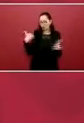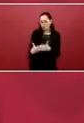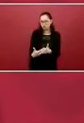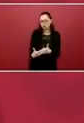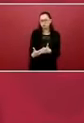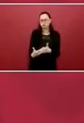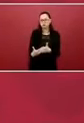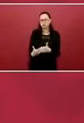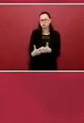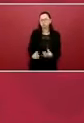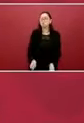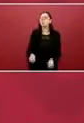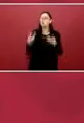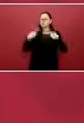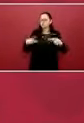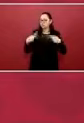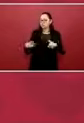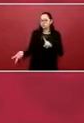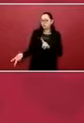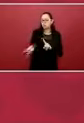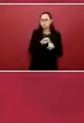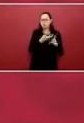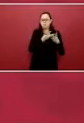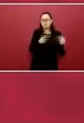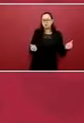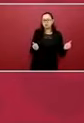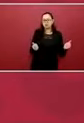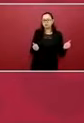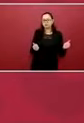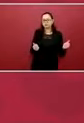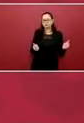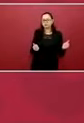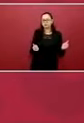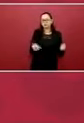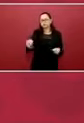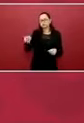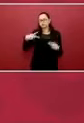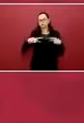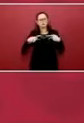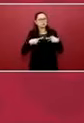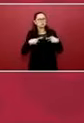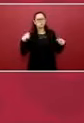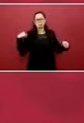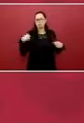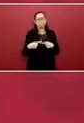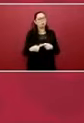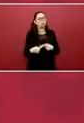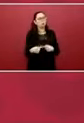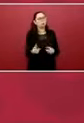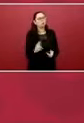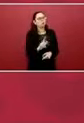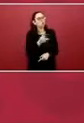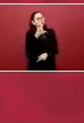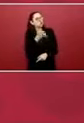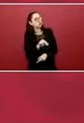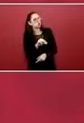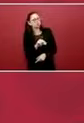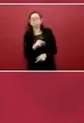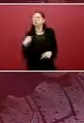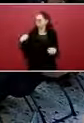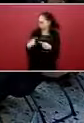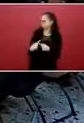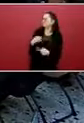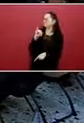habían desaparecidos. Y entonces un servidor público dijo no, y otro servidor público dijo